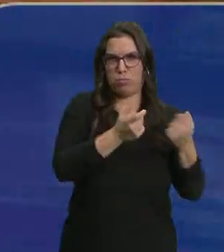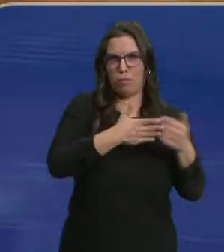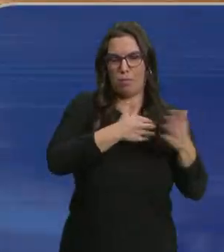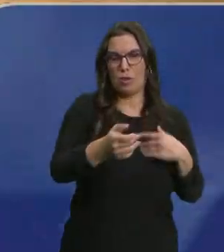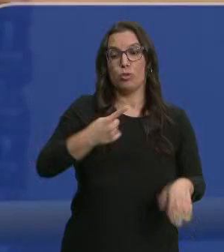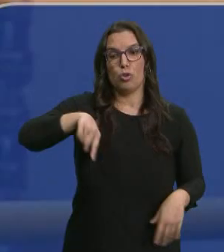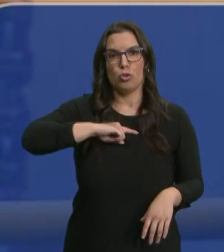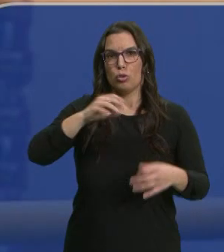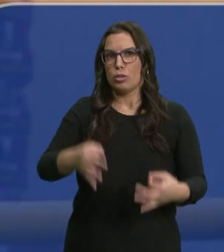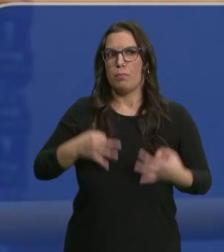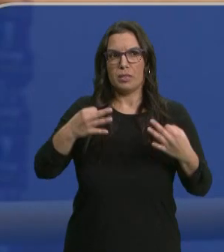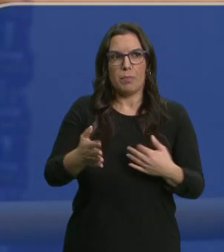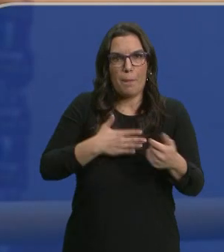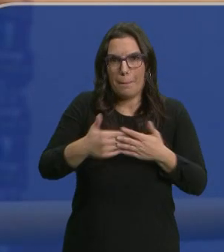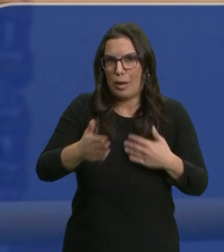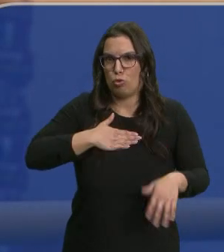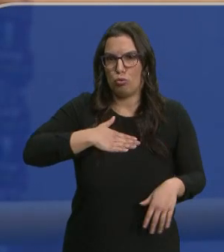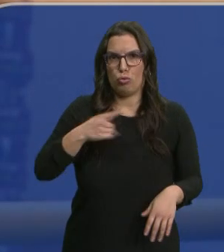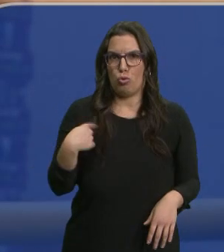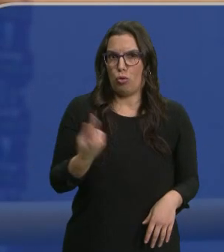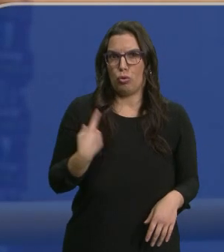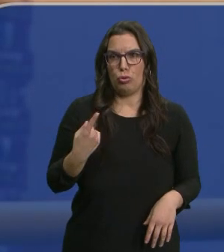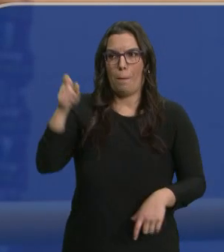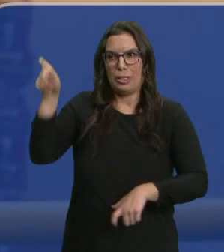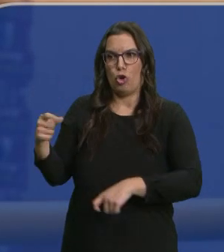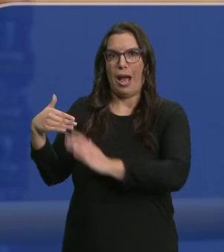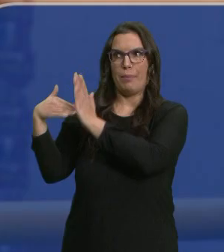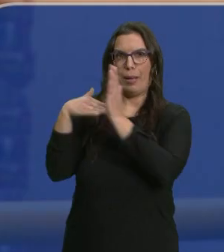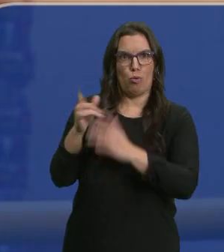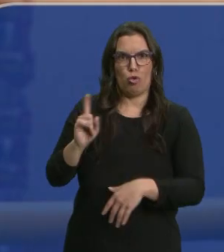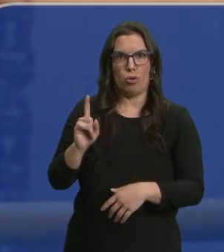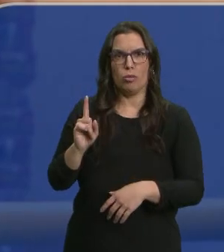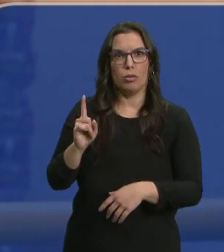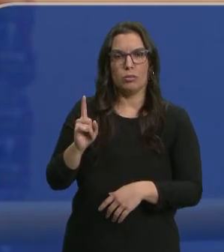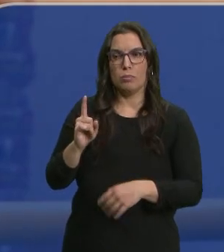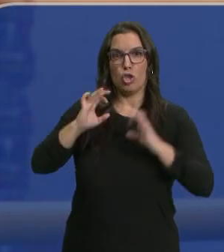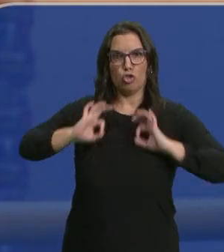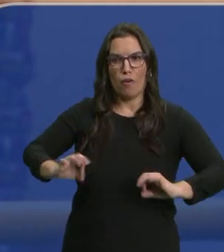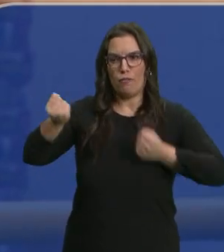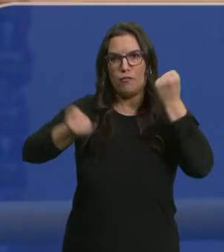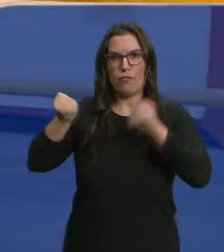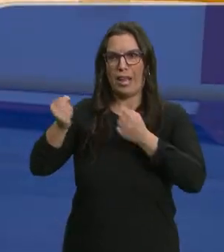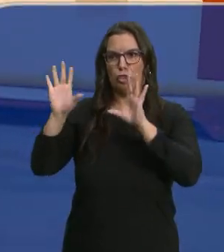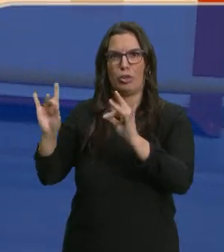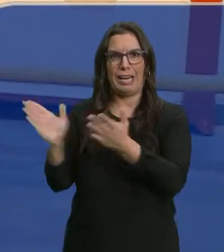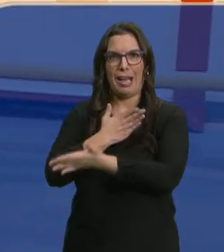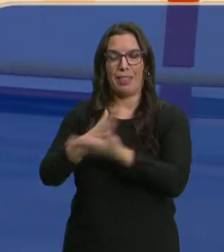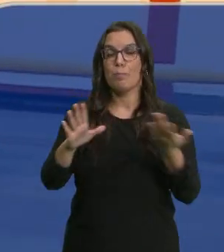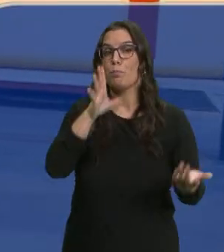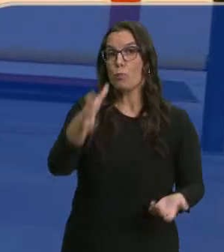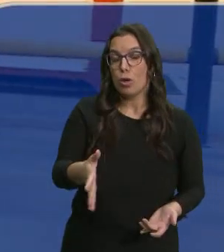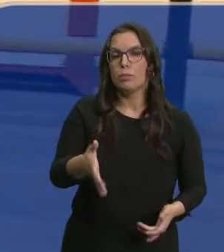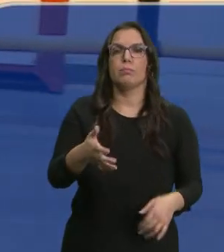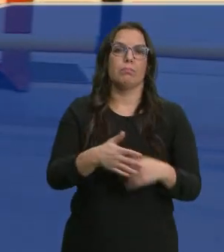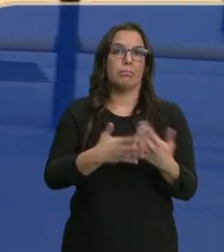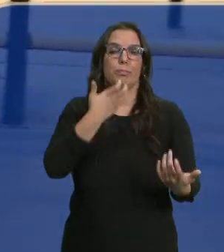siempre hemos descargado nosotros y cargado gente de nuestro almacén. Nunca hemos dejado a los choferes que toquen ningún palé. Uno de los motivos